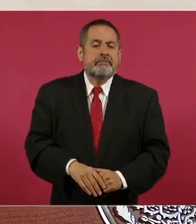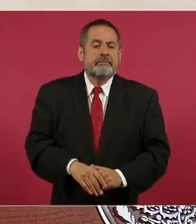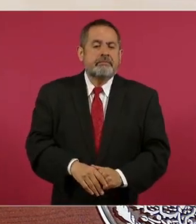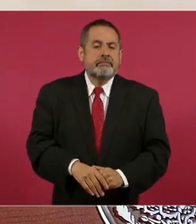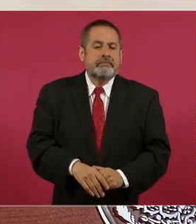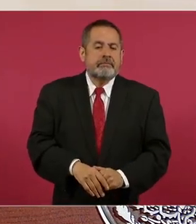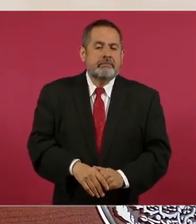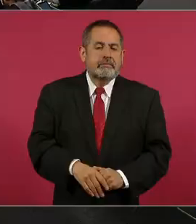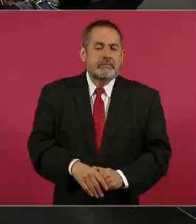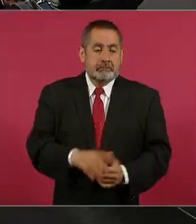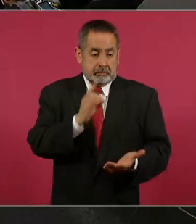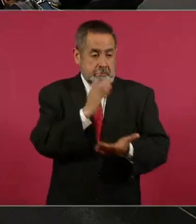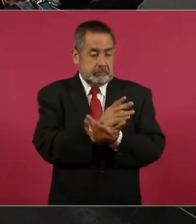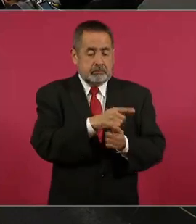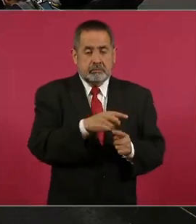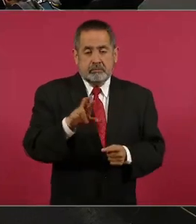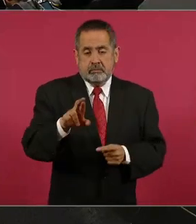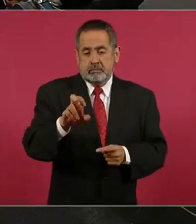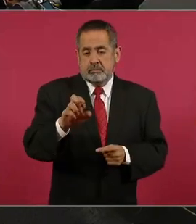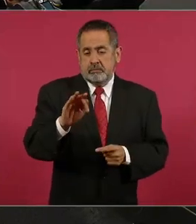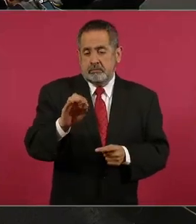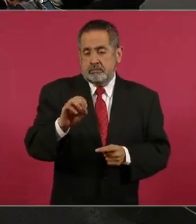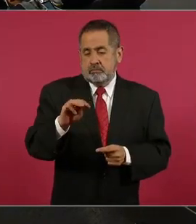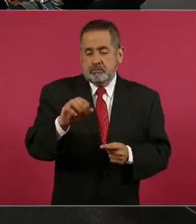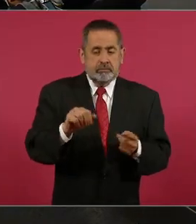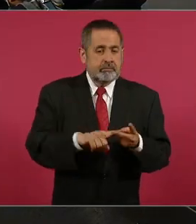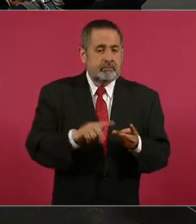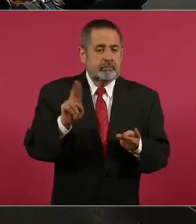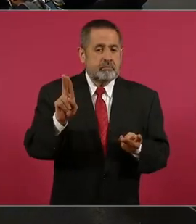No solo al Reforma, al Universal,